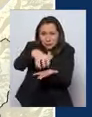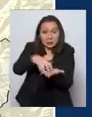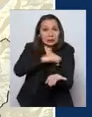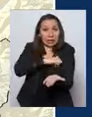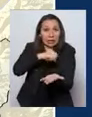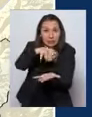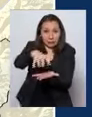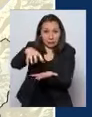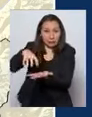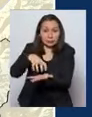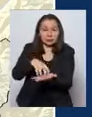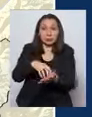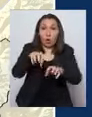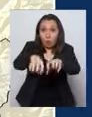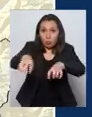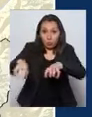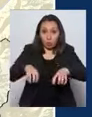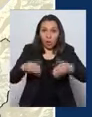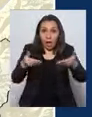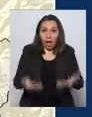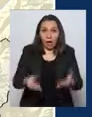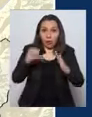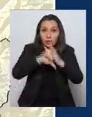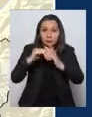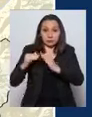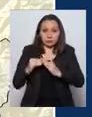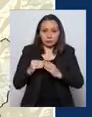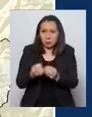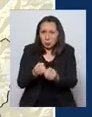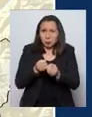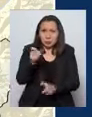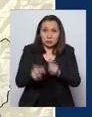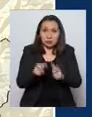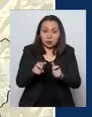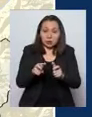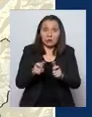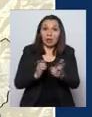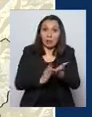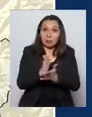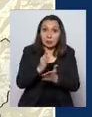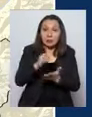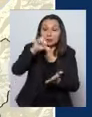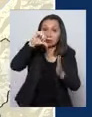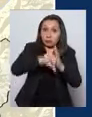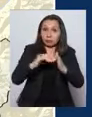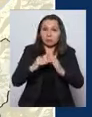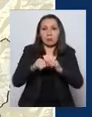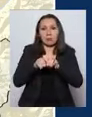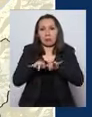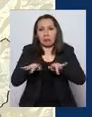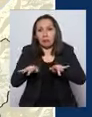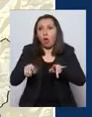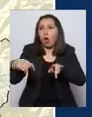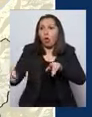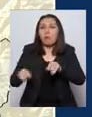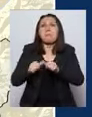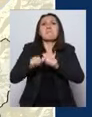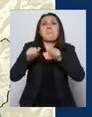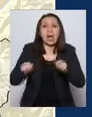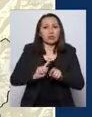la ciudad de las comunas que a otros que ahora están en cuarentena van a estar en cuarentena se difunda a otros lugares